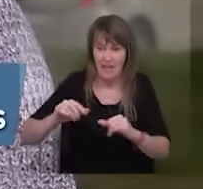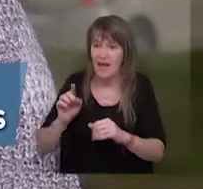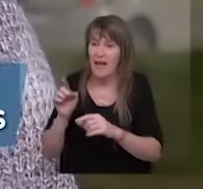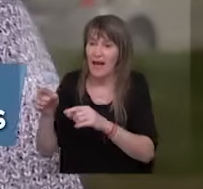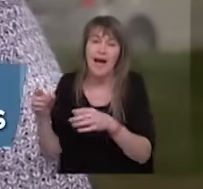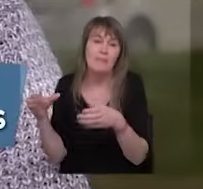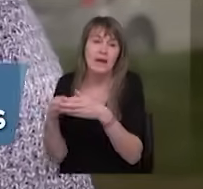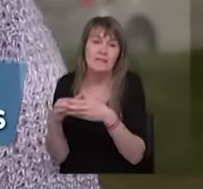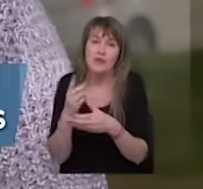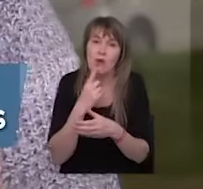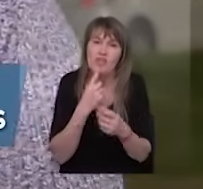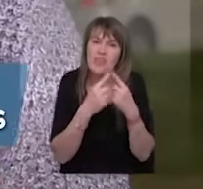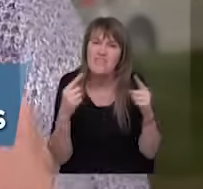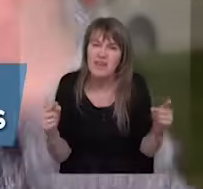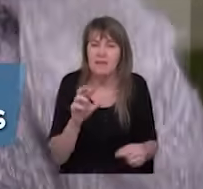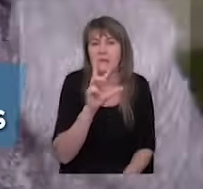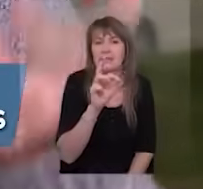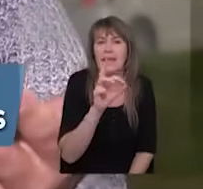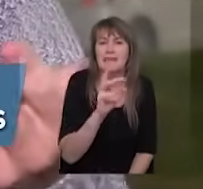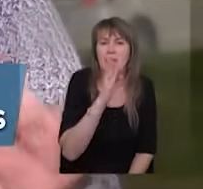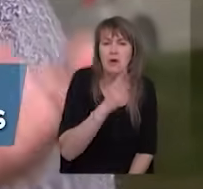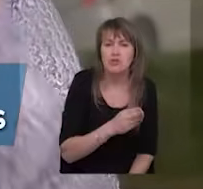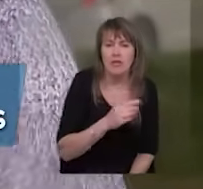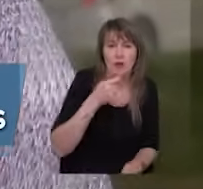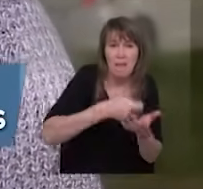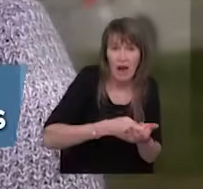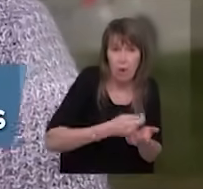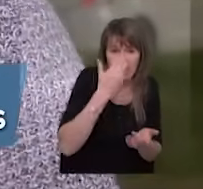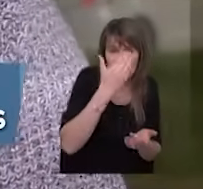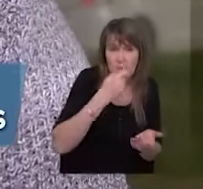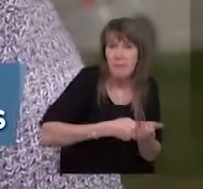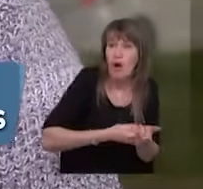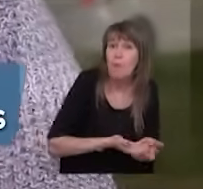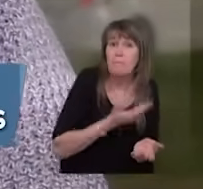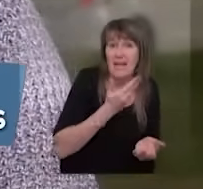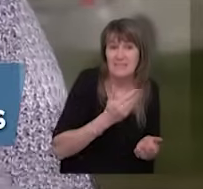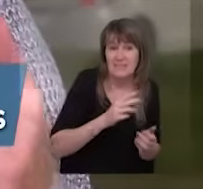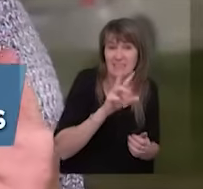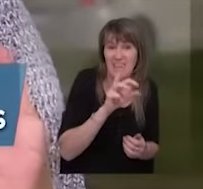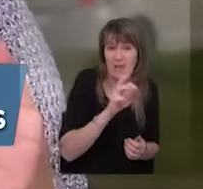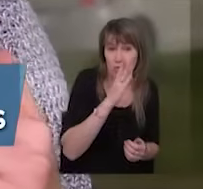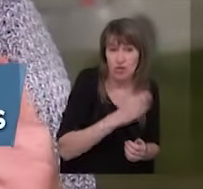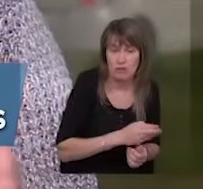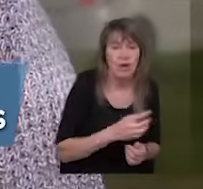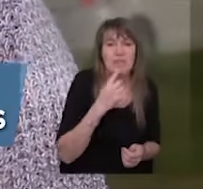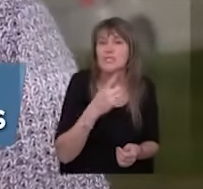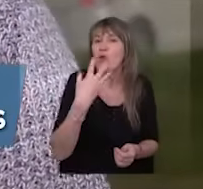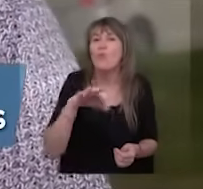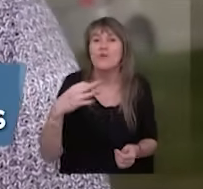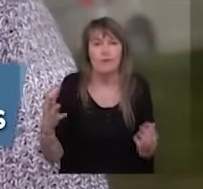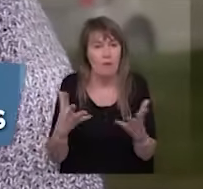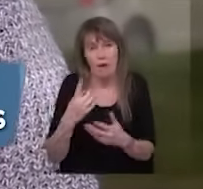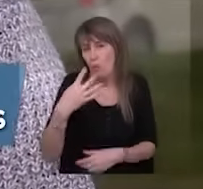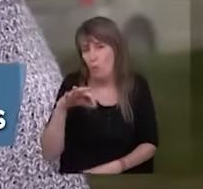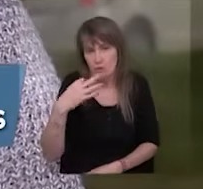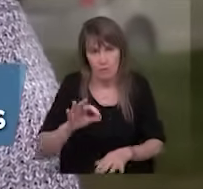manera diferencial un 30% pagó más el frente amplio que otros partidos eso se estableció que tiene que haber una tarifa única y además se